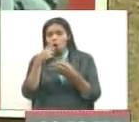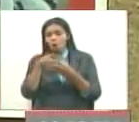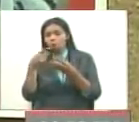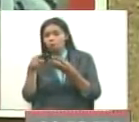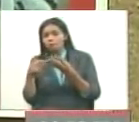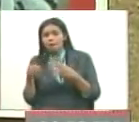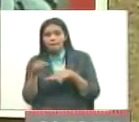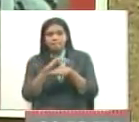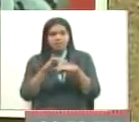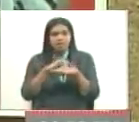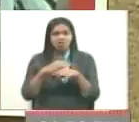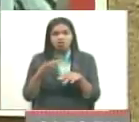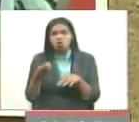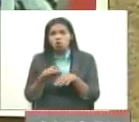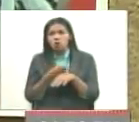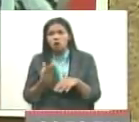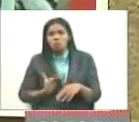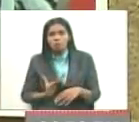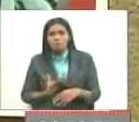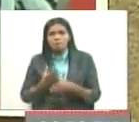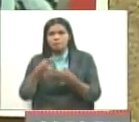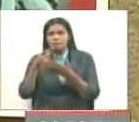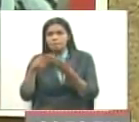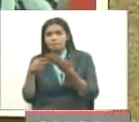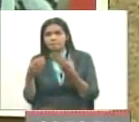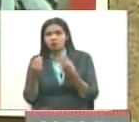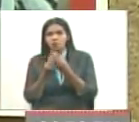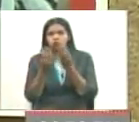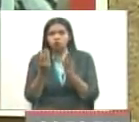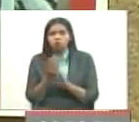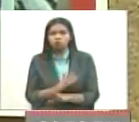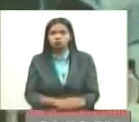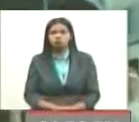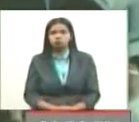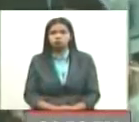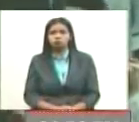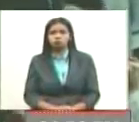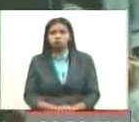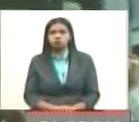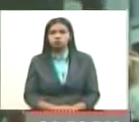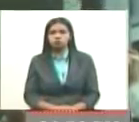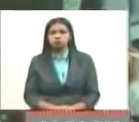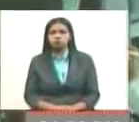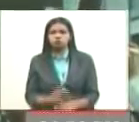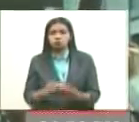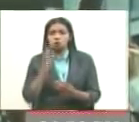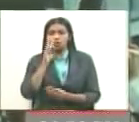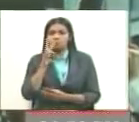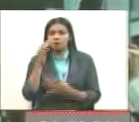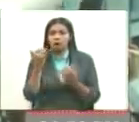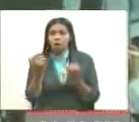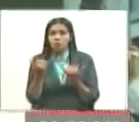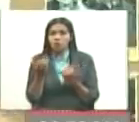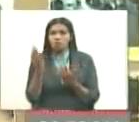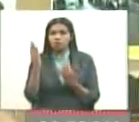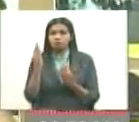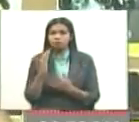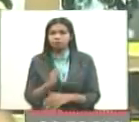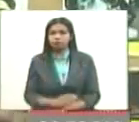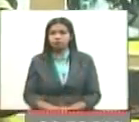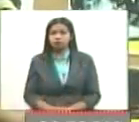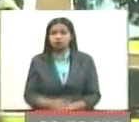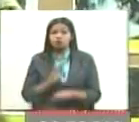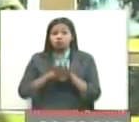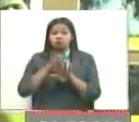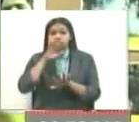León, Luis Mota, ¿quién es este que está por aquí? Vielma Mora, los que se ven ahí, pues. Pero allá había un gentío.